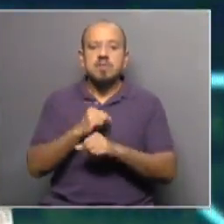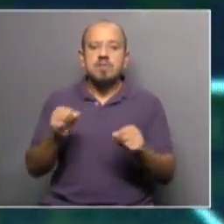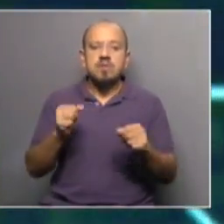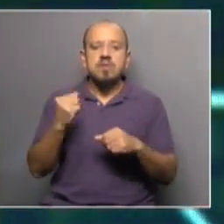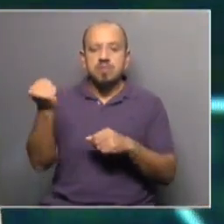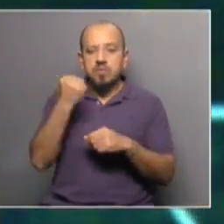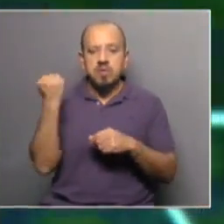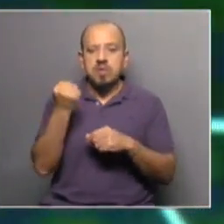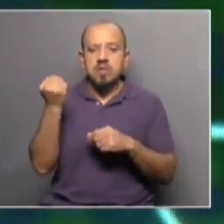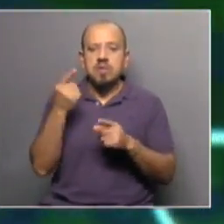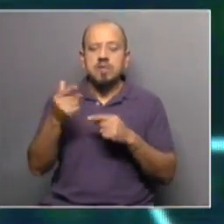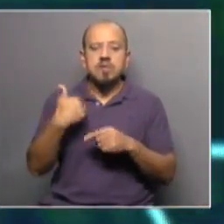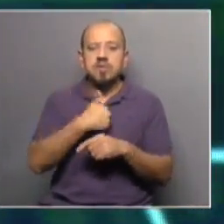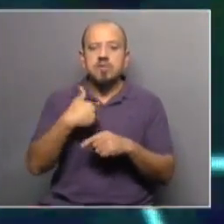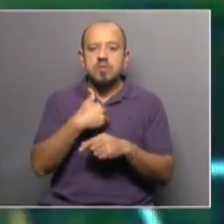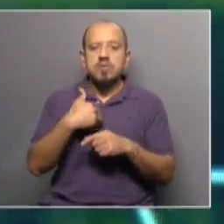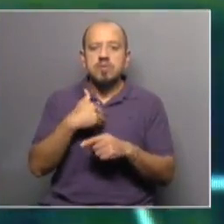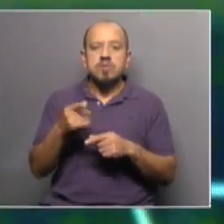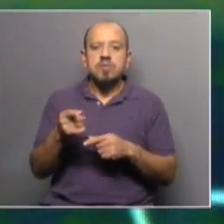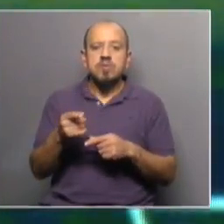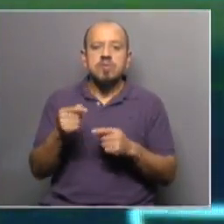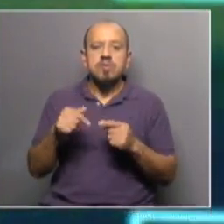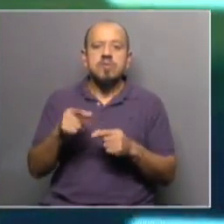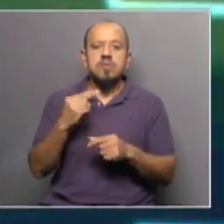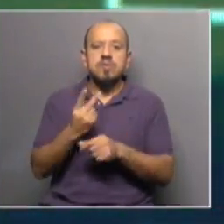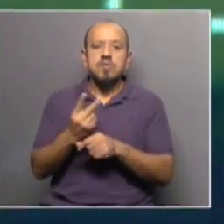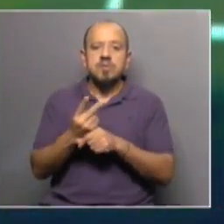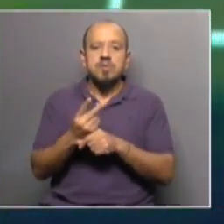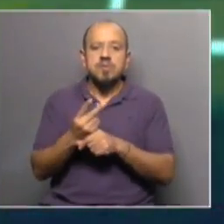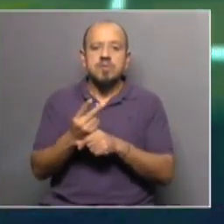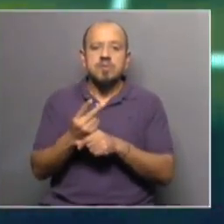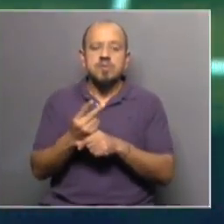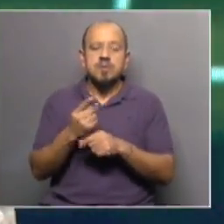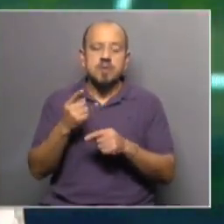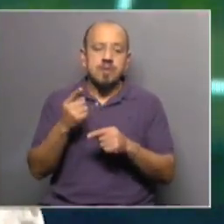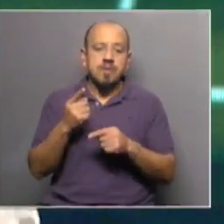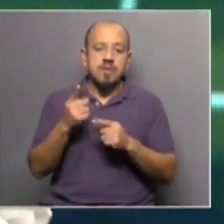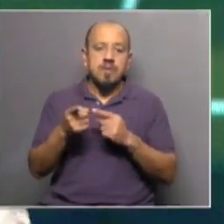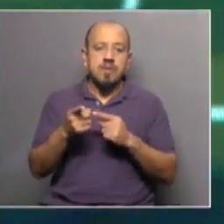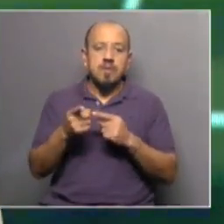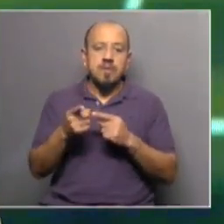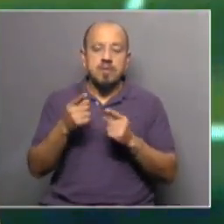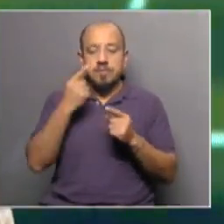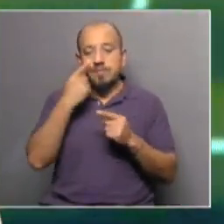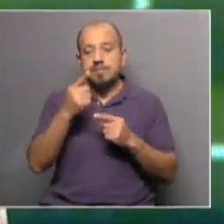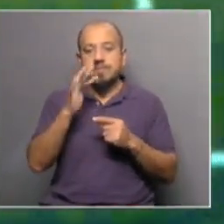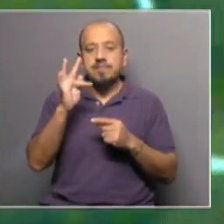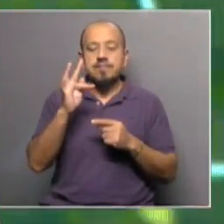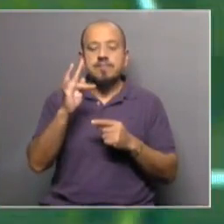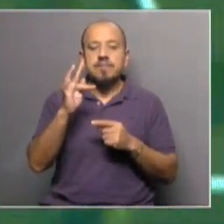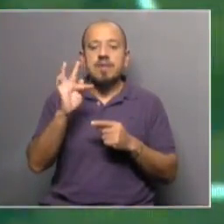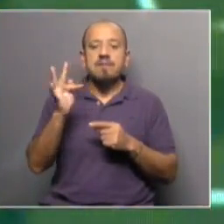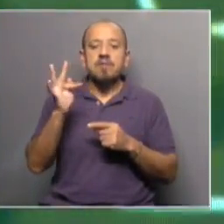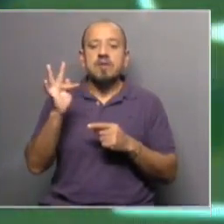importantes, todos pueden encontrar su rol y está bueno. En esta segunda parte, y una de las novedades que pasó con Florencia hace unos días,